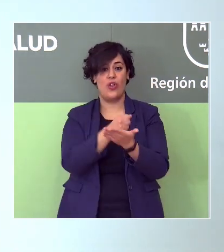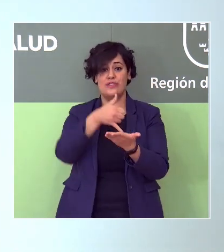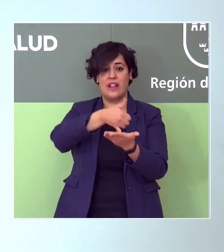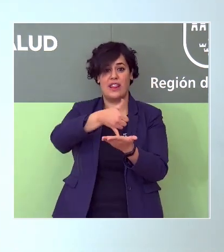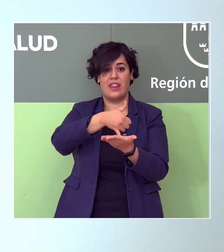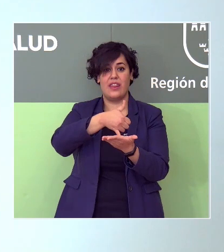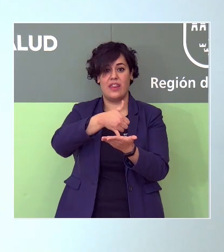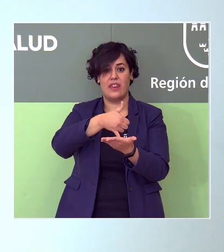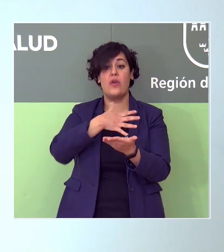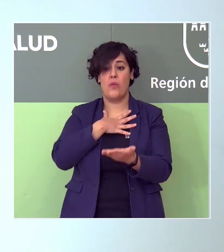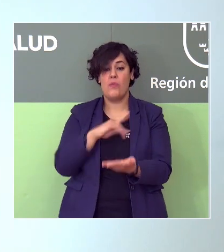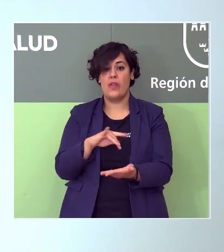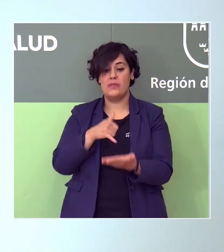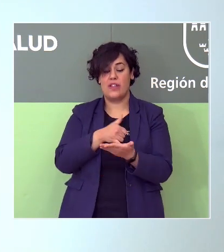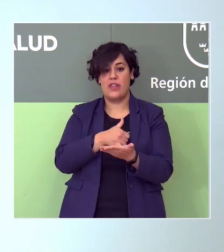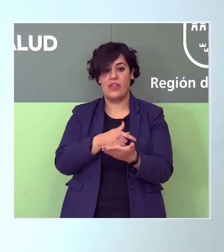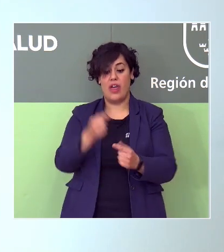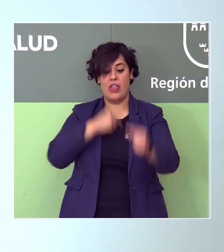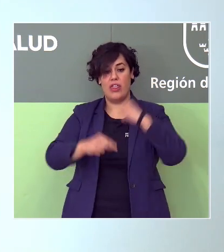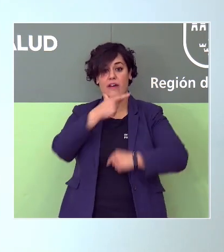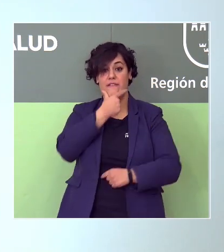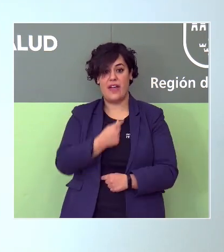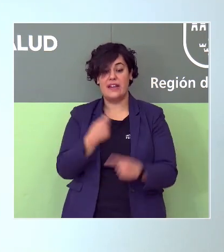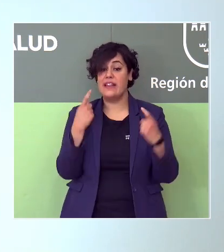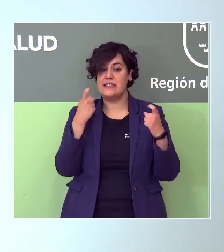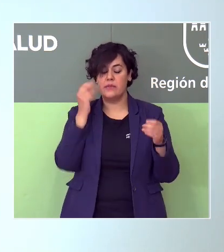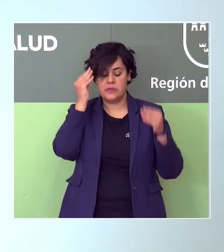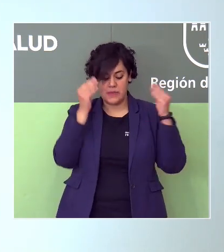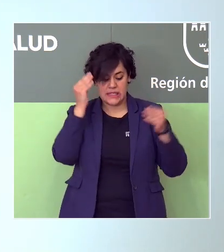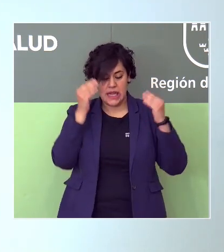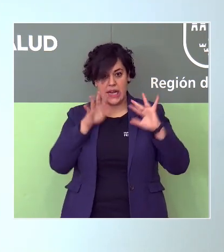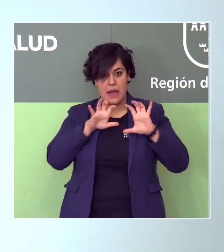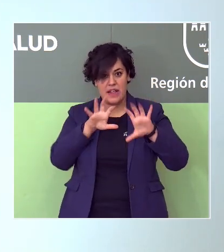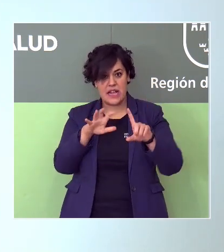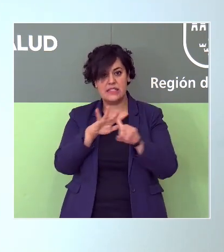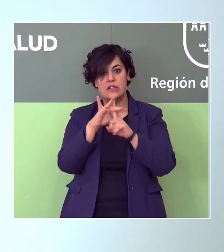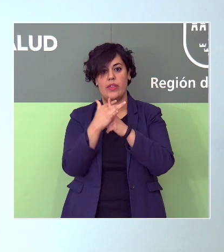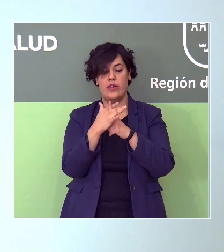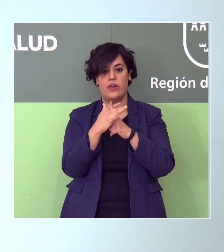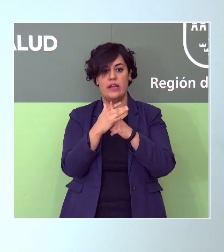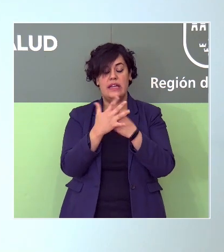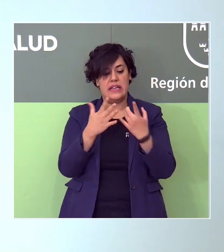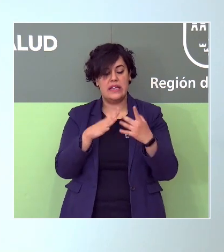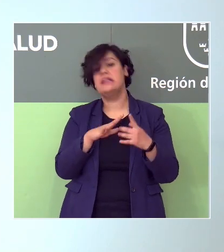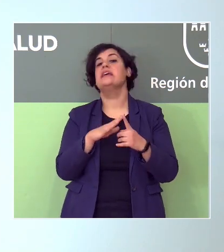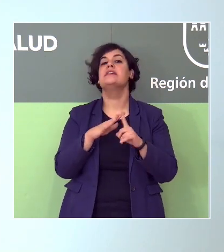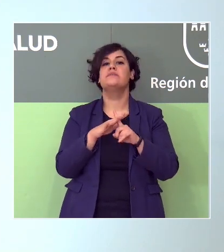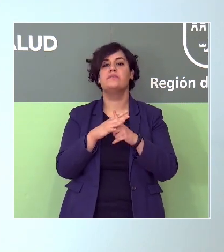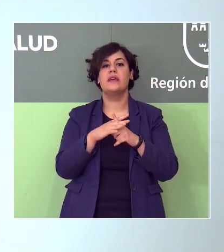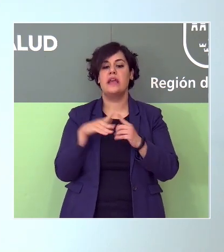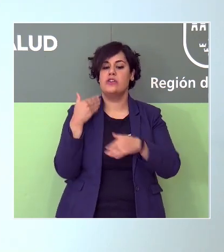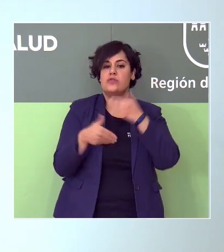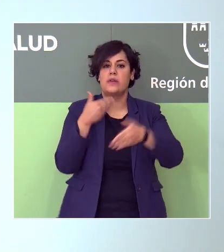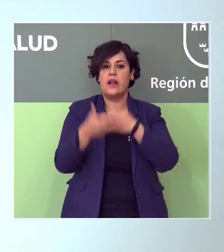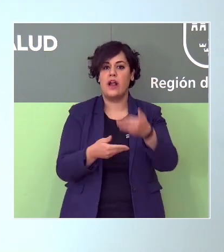podemos ser vulnerables. Hemos de ser capaces de reflexionar y aprender de esta situación y sobrellevarla usando instrumentos clave